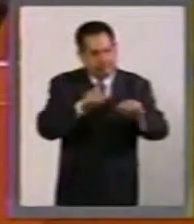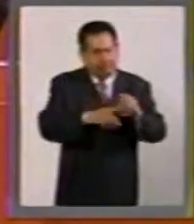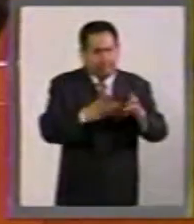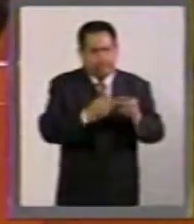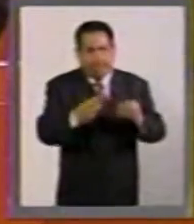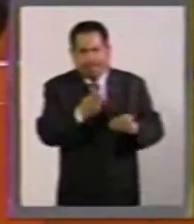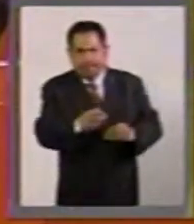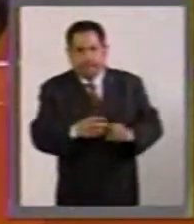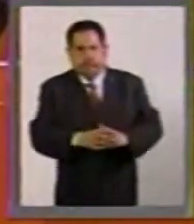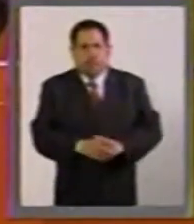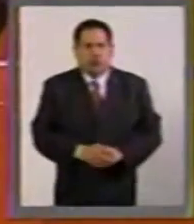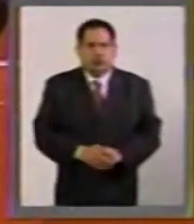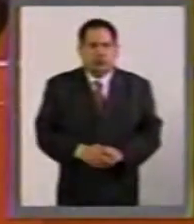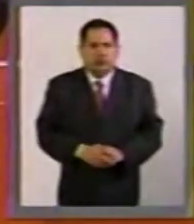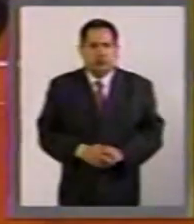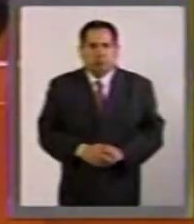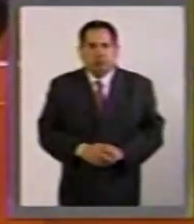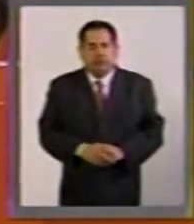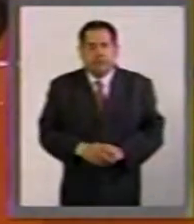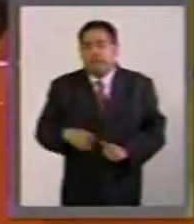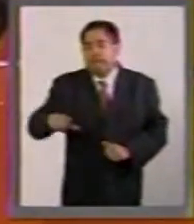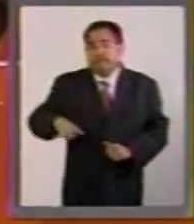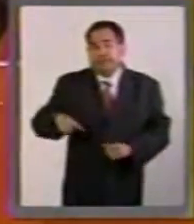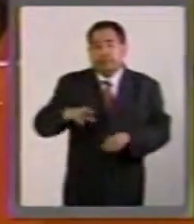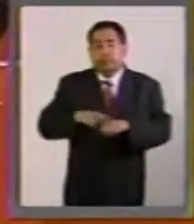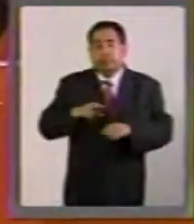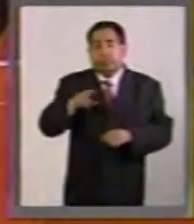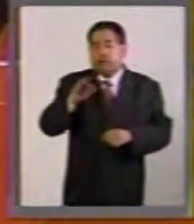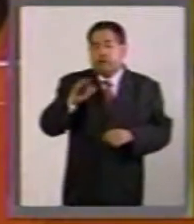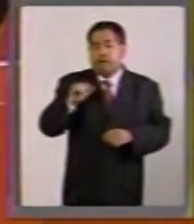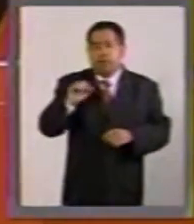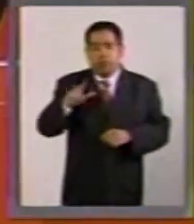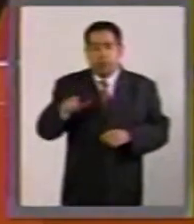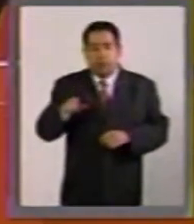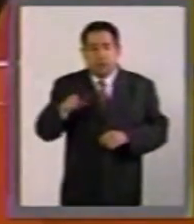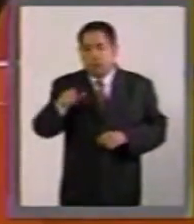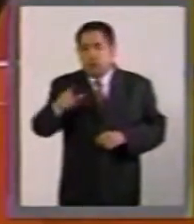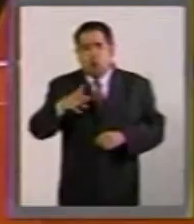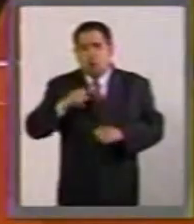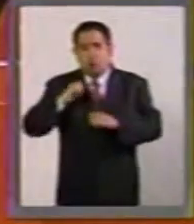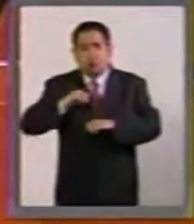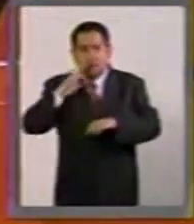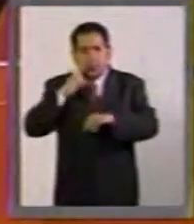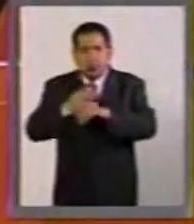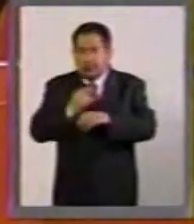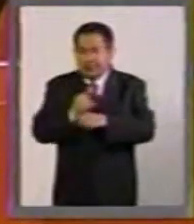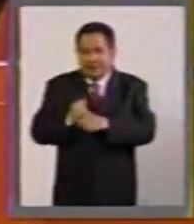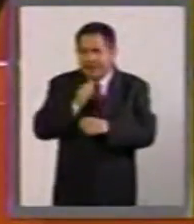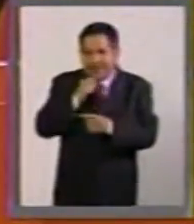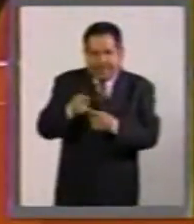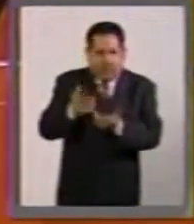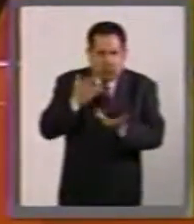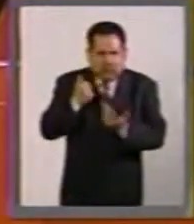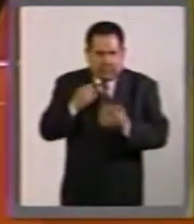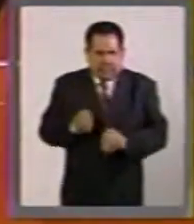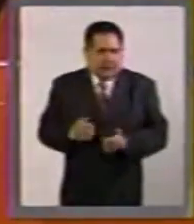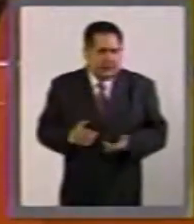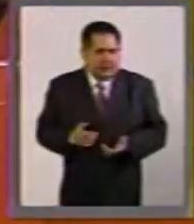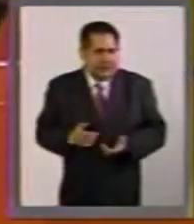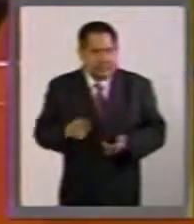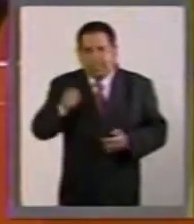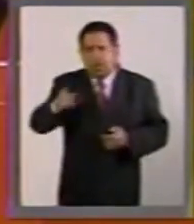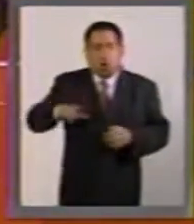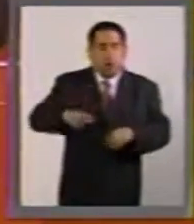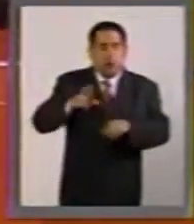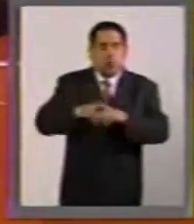este ilícito. El gobernador Rafael Moreno Valle no tiene a su cargo las investigaciones, ni tiene a su